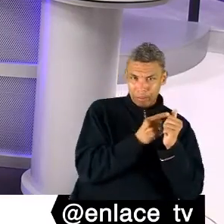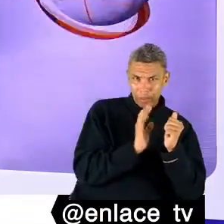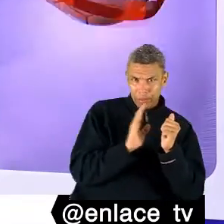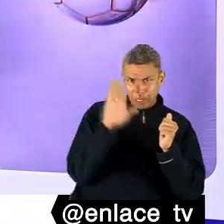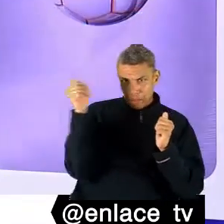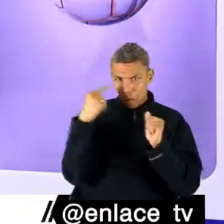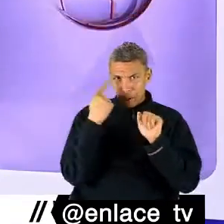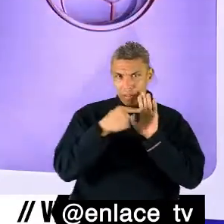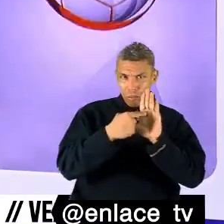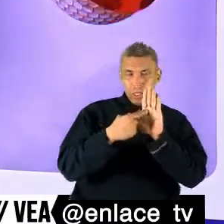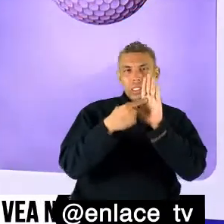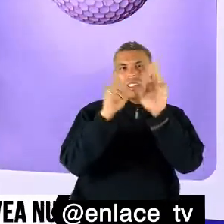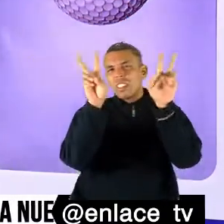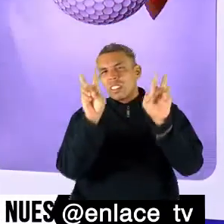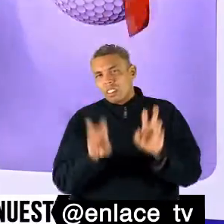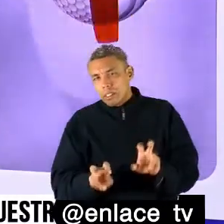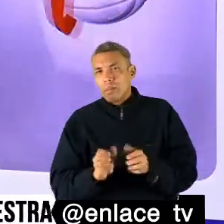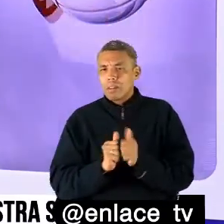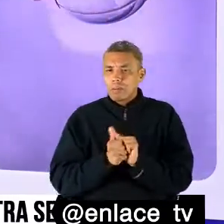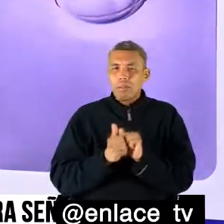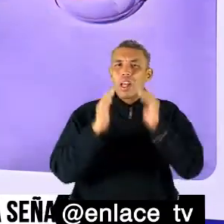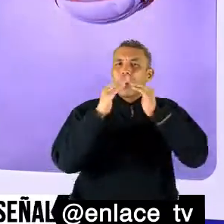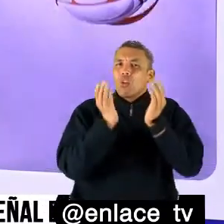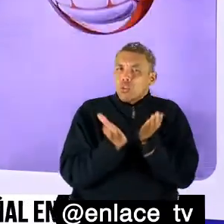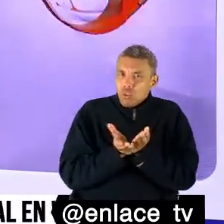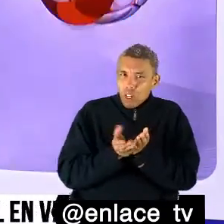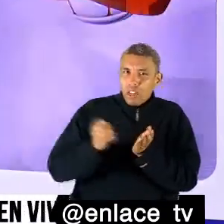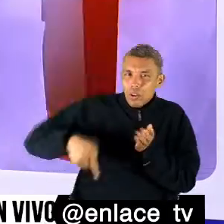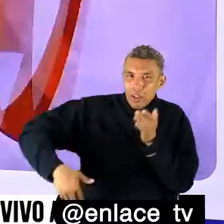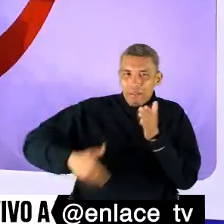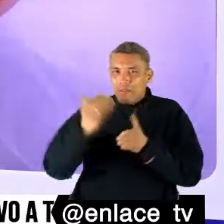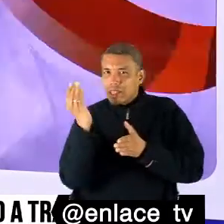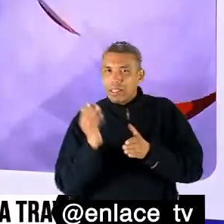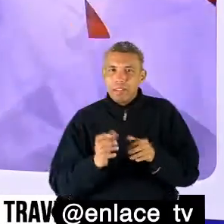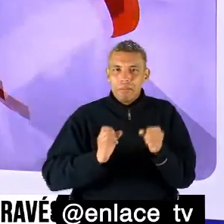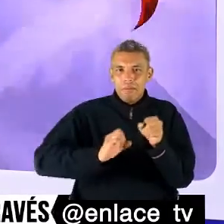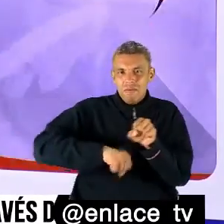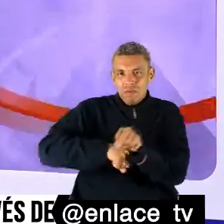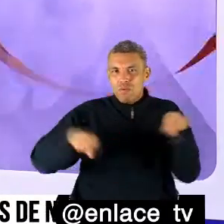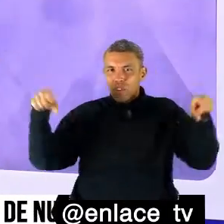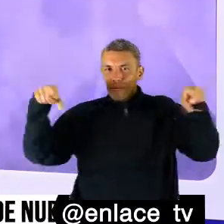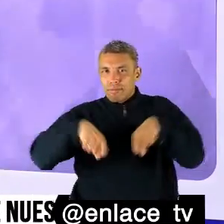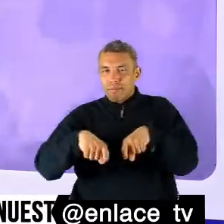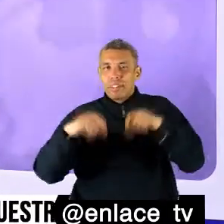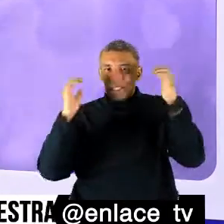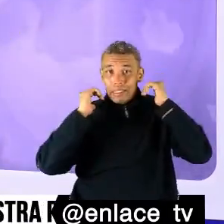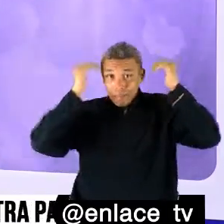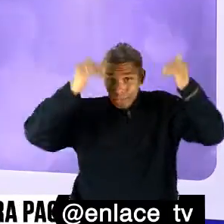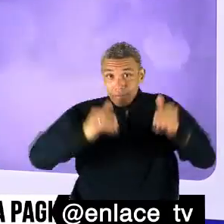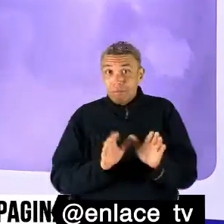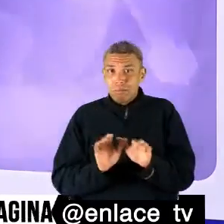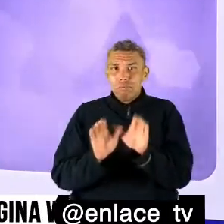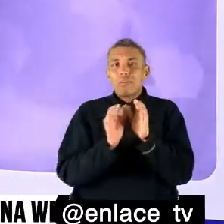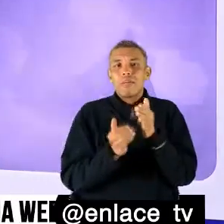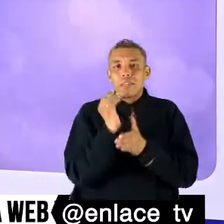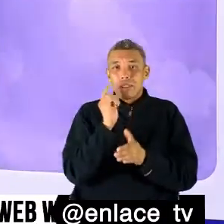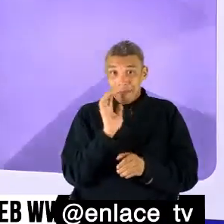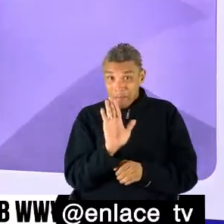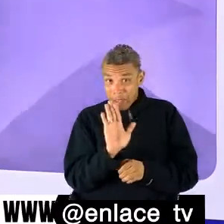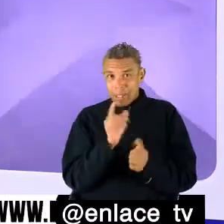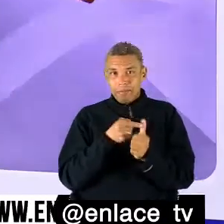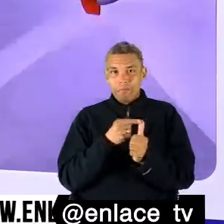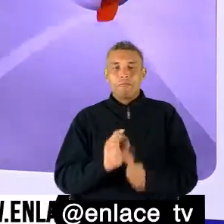los Juegos Intercolegiados que han iniciado en el día de hoy en la disciplina del microfútbol en el Coliseo Luis Francisco Castellanos. Información